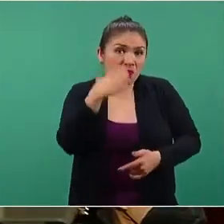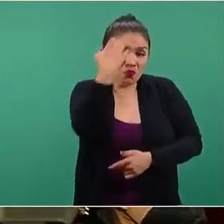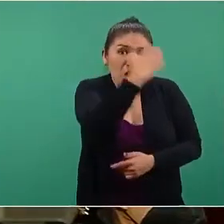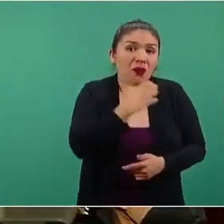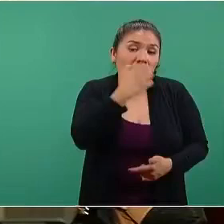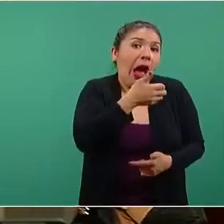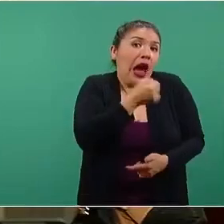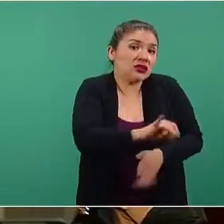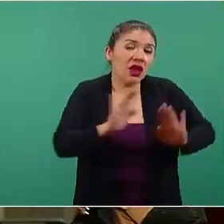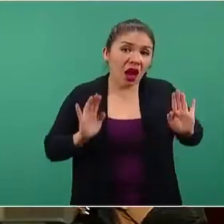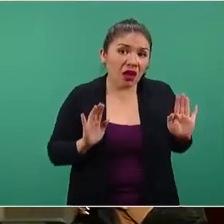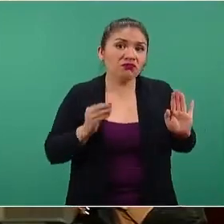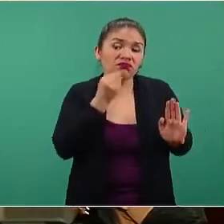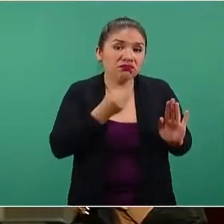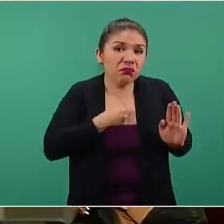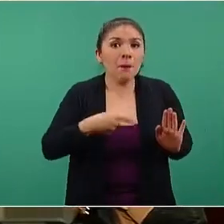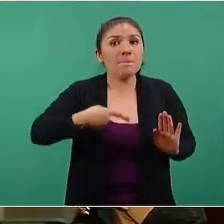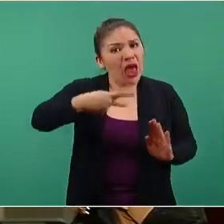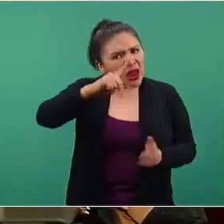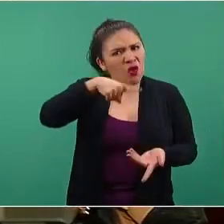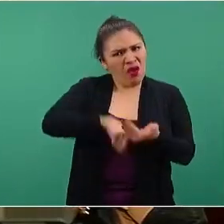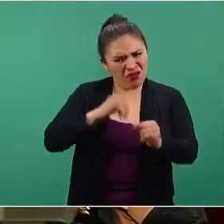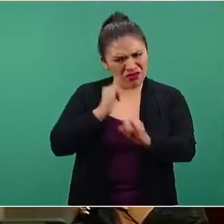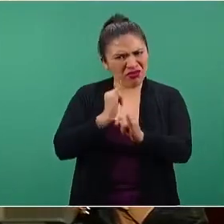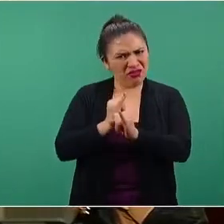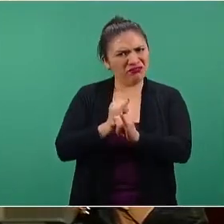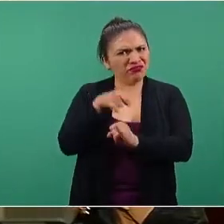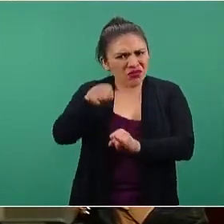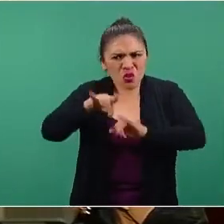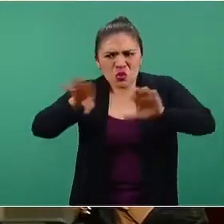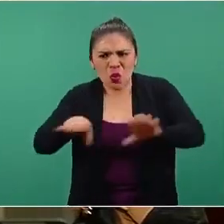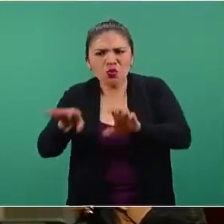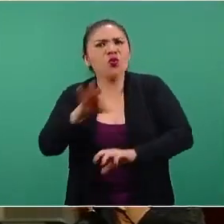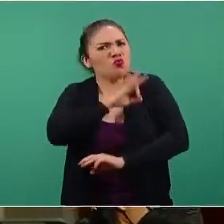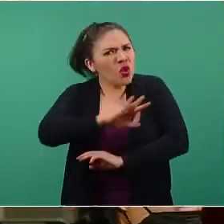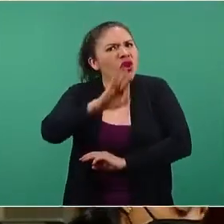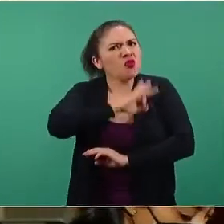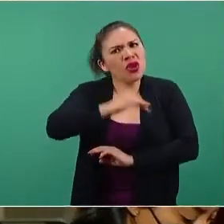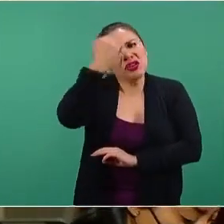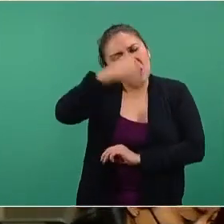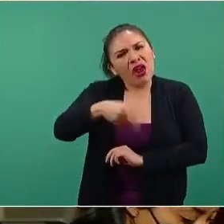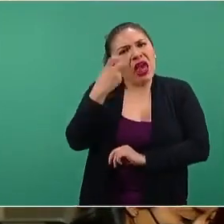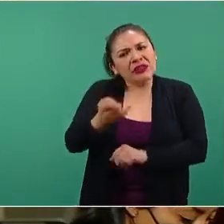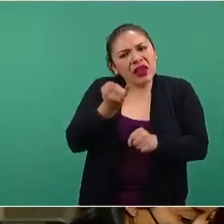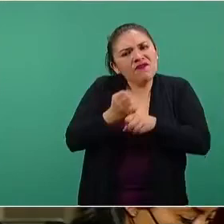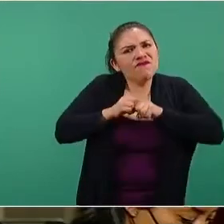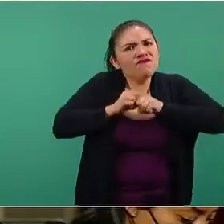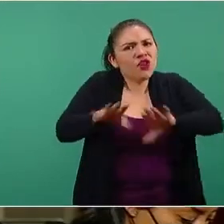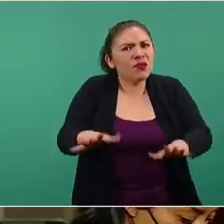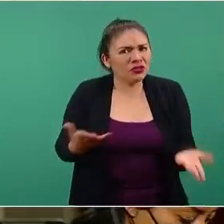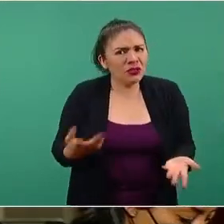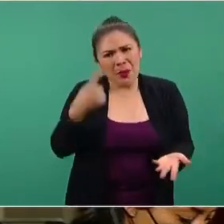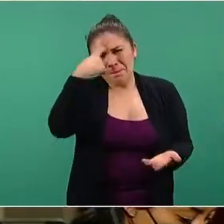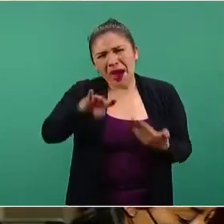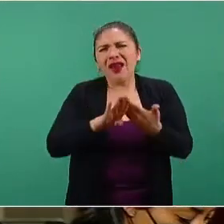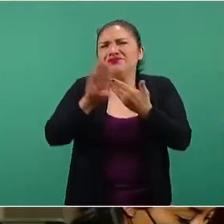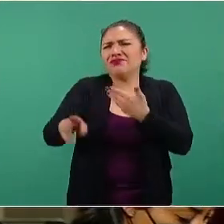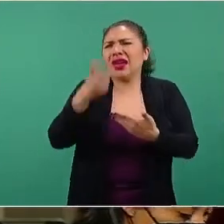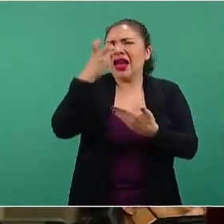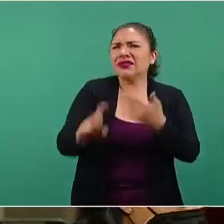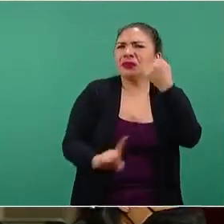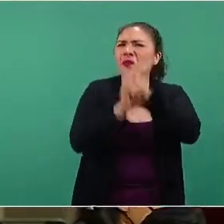que la cibernética nos da la posibilidad de poder tener ese tipo de información y evitaría este tipo